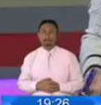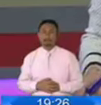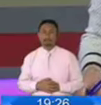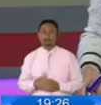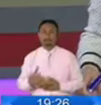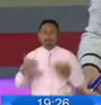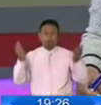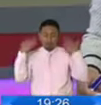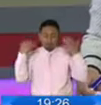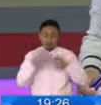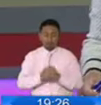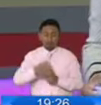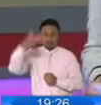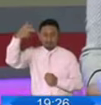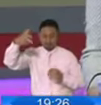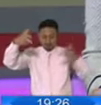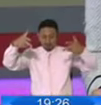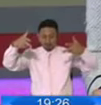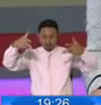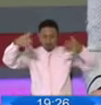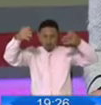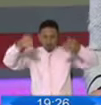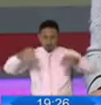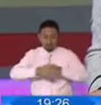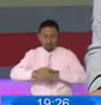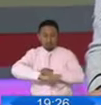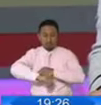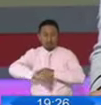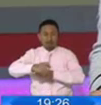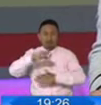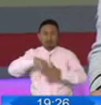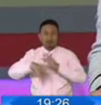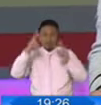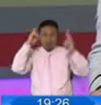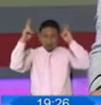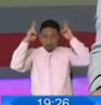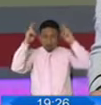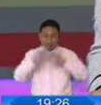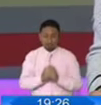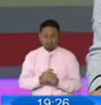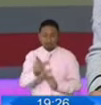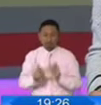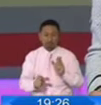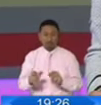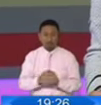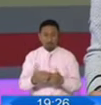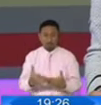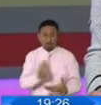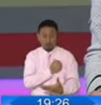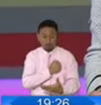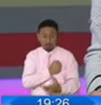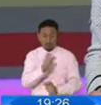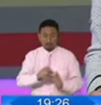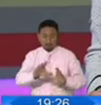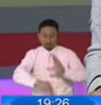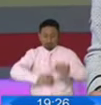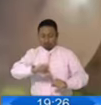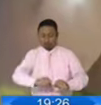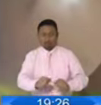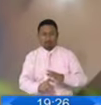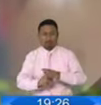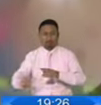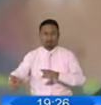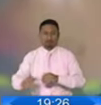ciudad de Guayaquil, cámaras de videovigilancia captaron un robo en una peluquería. Los sujetos se sustrajeron pertenencias de la clientela.